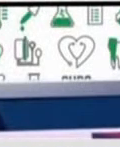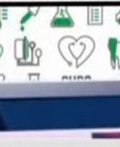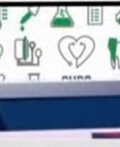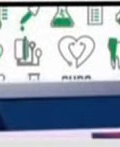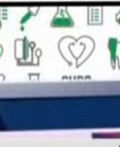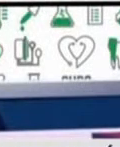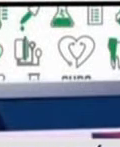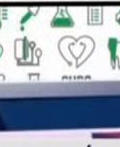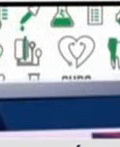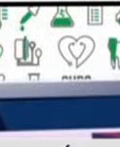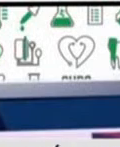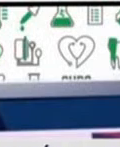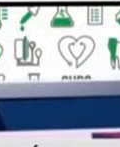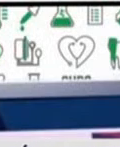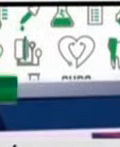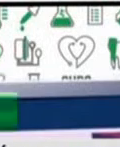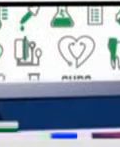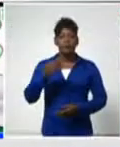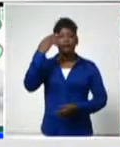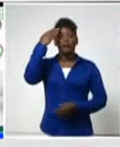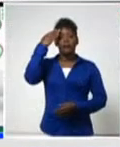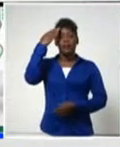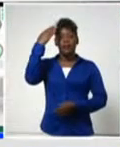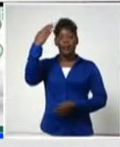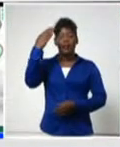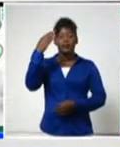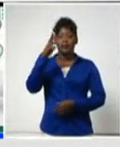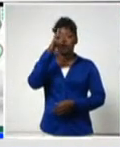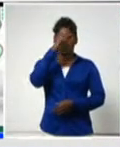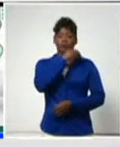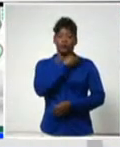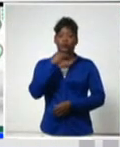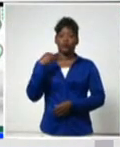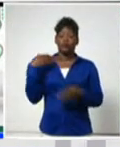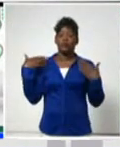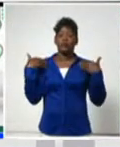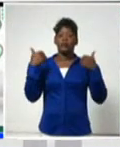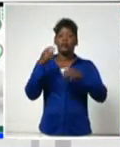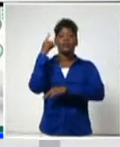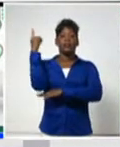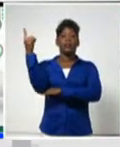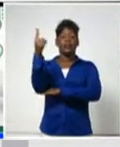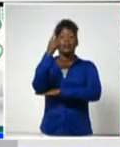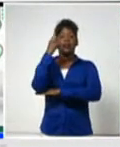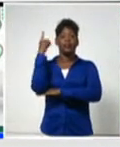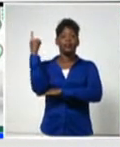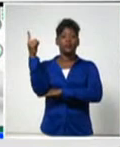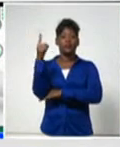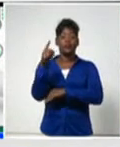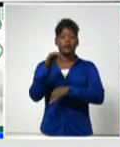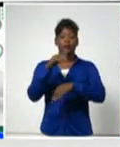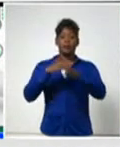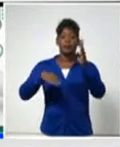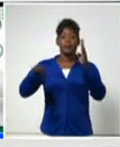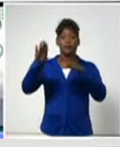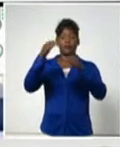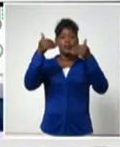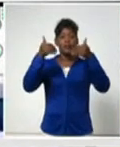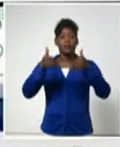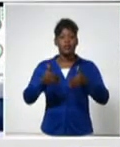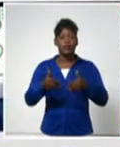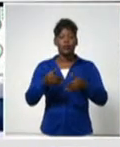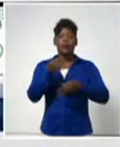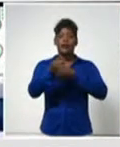Gracias a ti, Héctor. También al doctor Francisco Durán, director nacional de epidemiología del Ministerio de Salud Pública, sobre